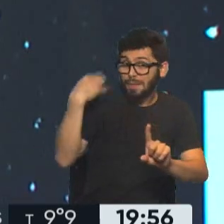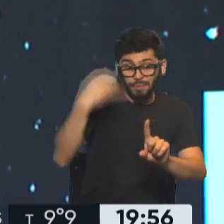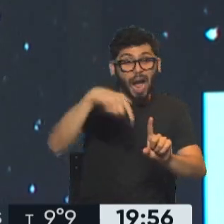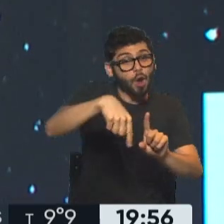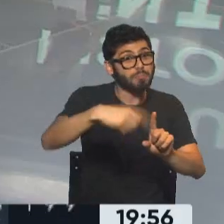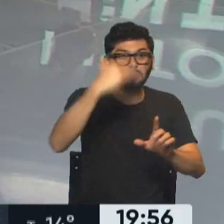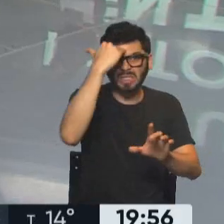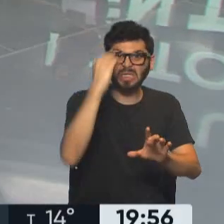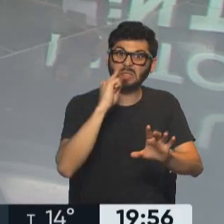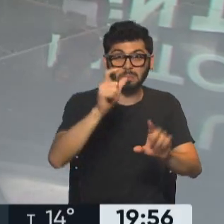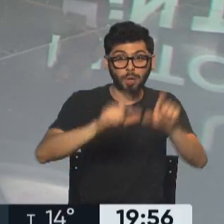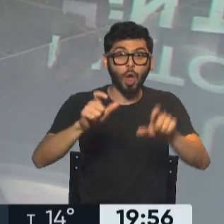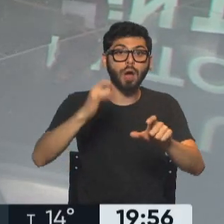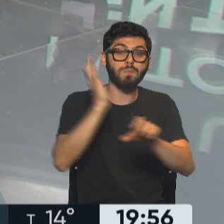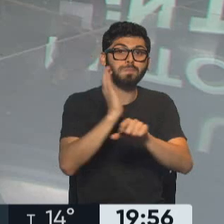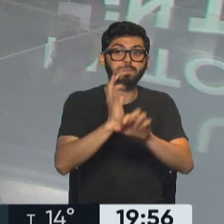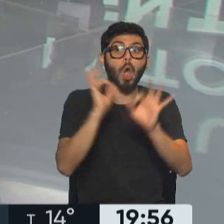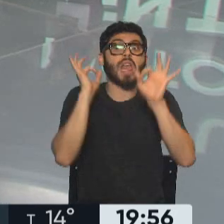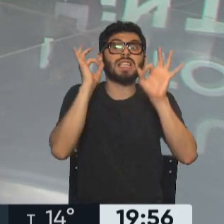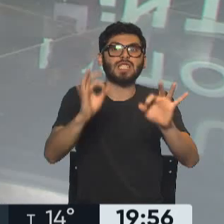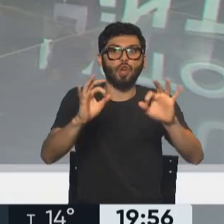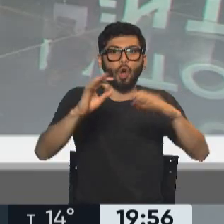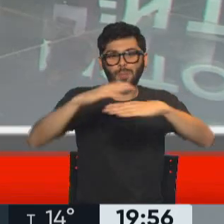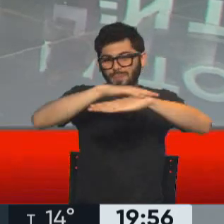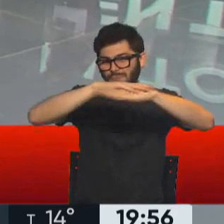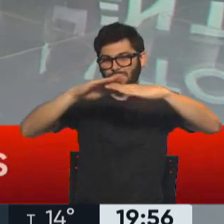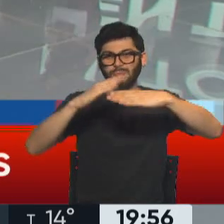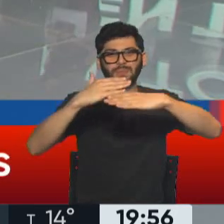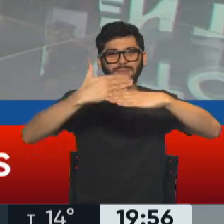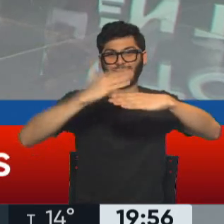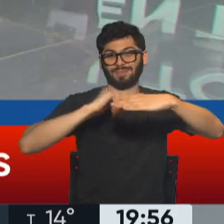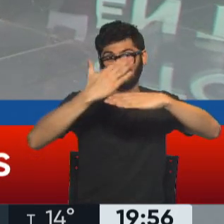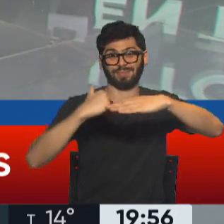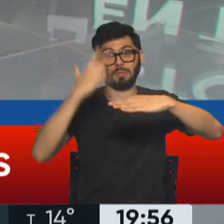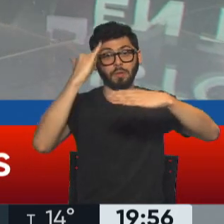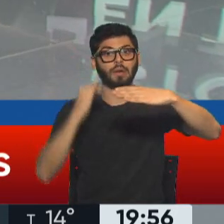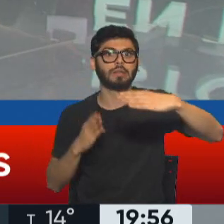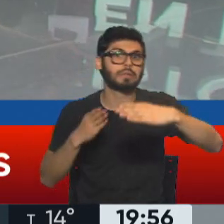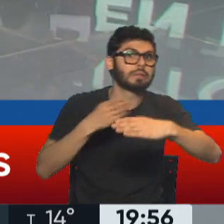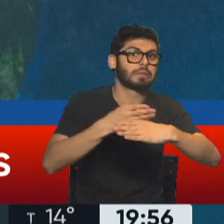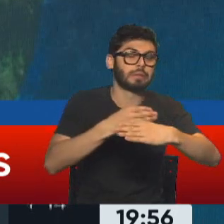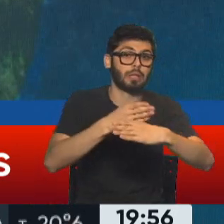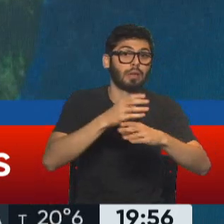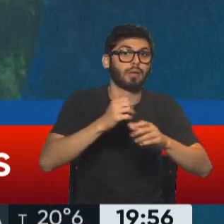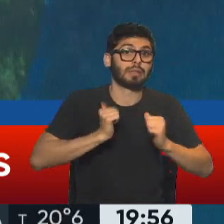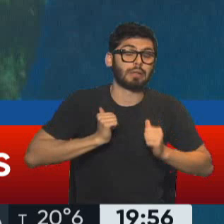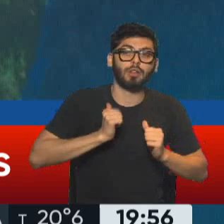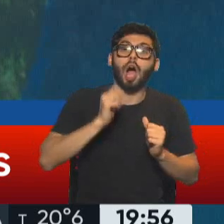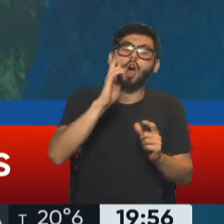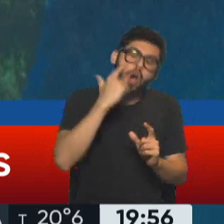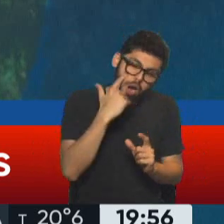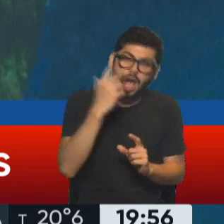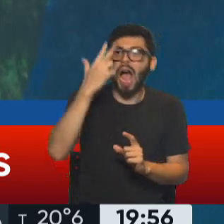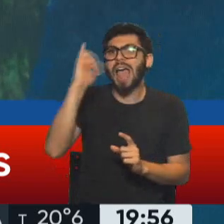que habían llegado a la frontera con Estados Unidos. Claro. De esas 10.000, entre 10.000 y 15.000 personas, no hablamos solamente de haitianos, sino que también hablamos